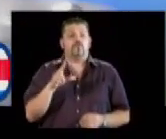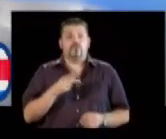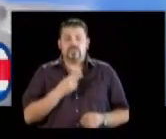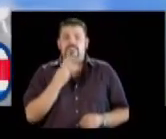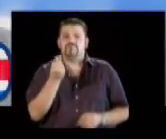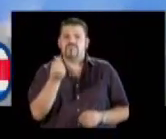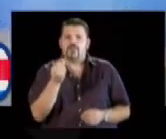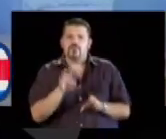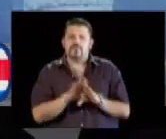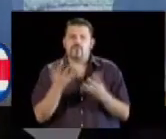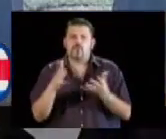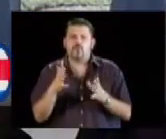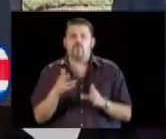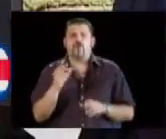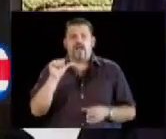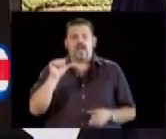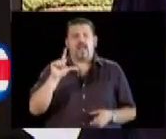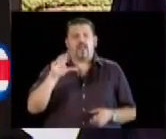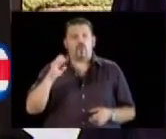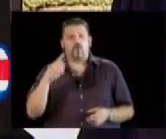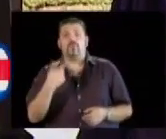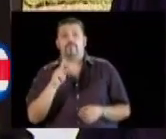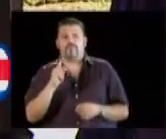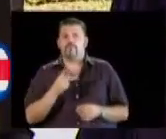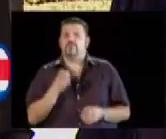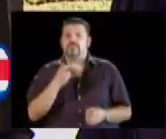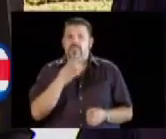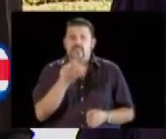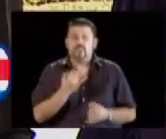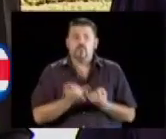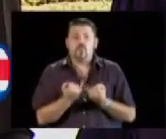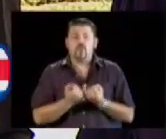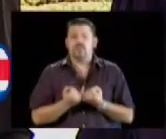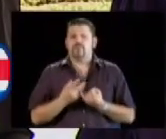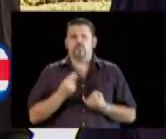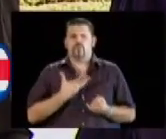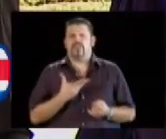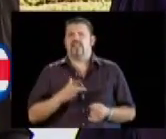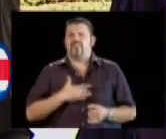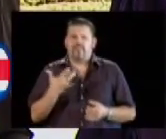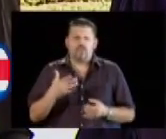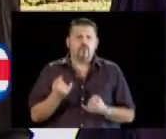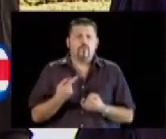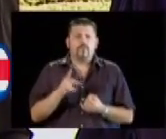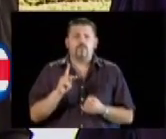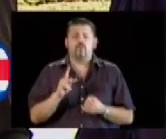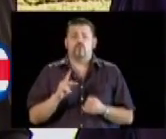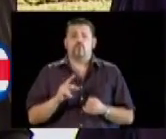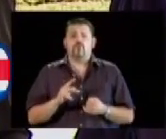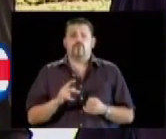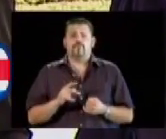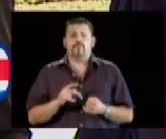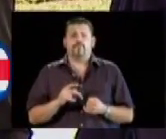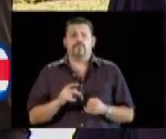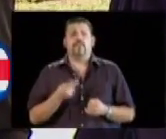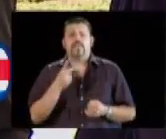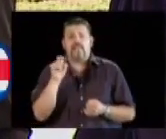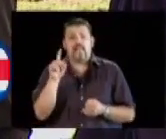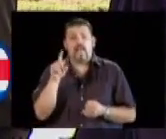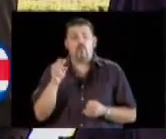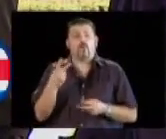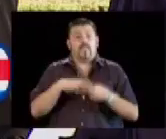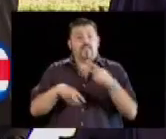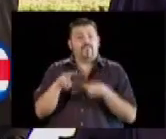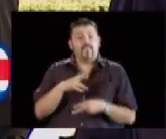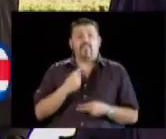ese maldito hábito del alcohol y del tequila y demás en exceso y que hace mucho daño, por supuesto. El agua que viene desde Tequila,